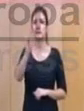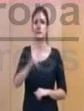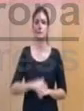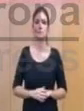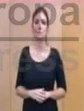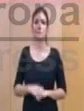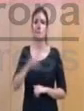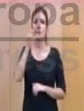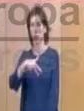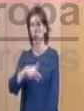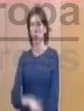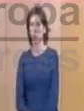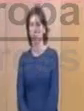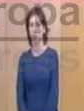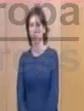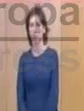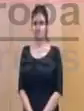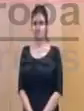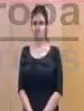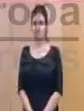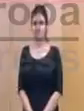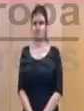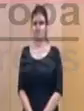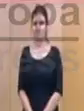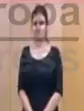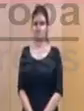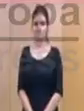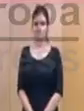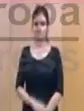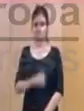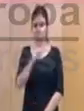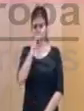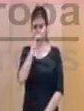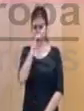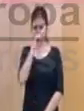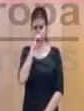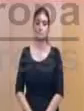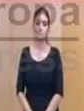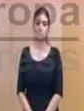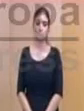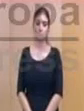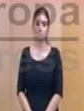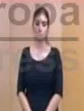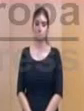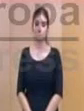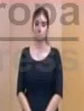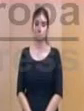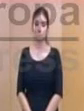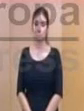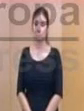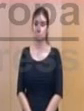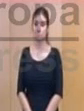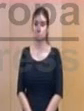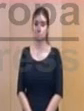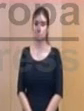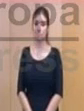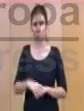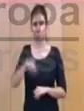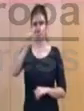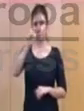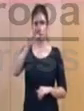16 de Convergencia y Unió, 8 de Izquierda Unida, 2 de Iniciativa per Catalunya als Verds y 1 de la Xunta